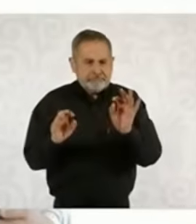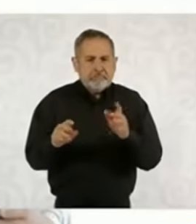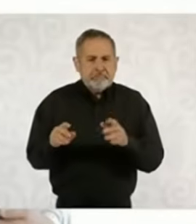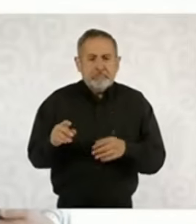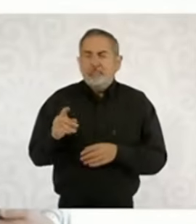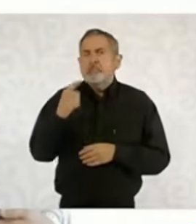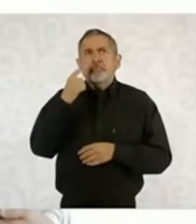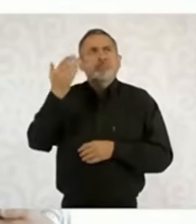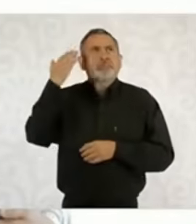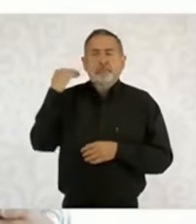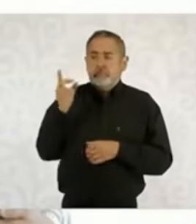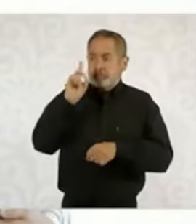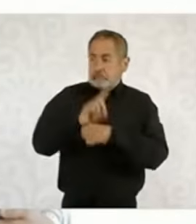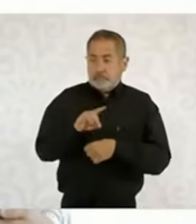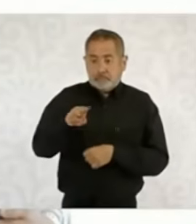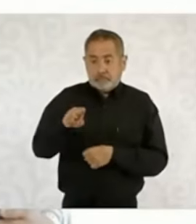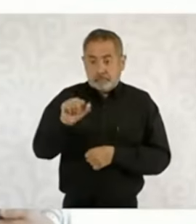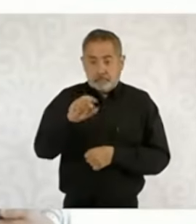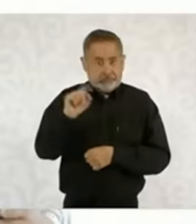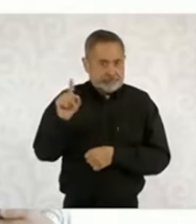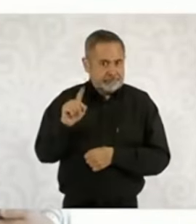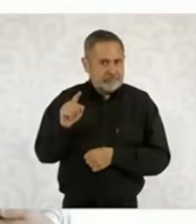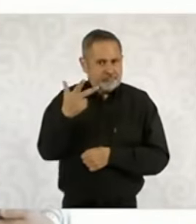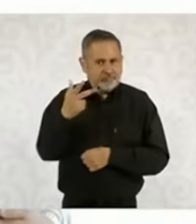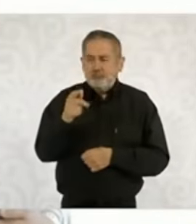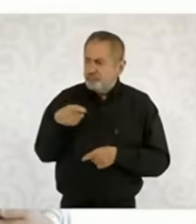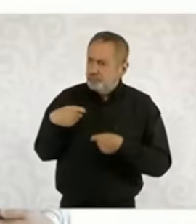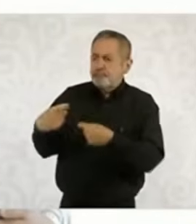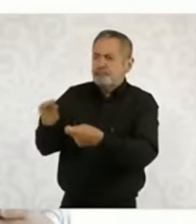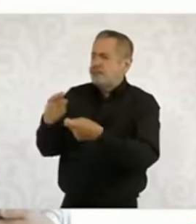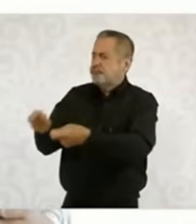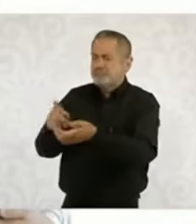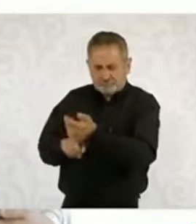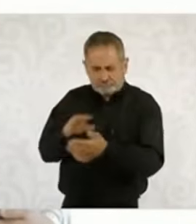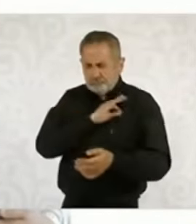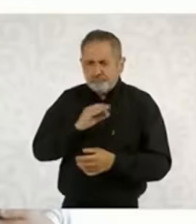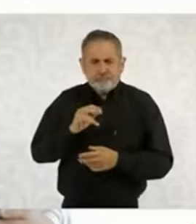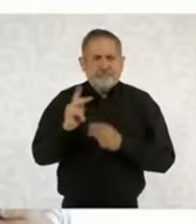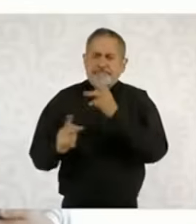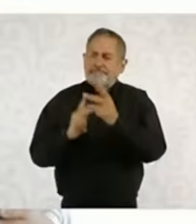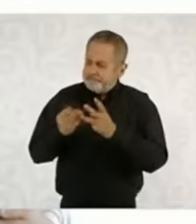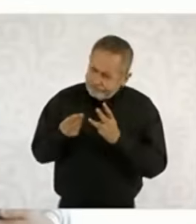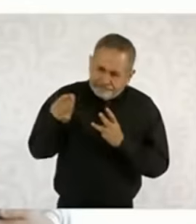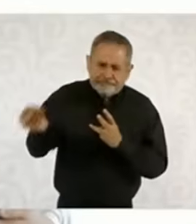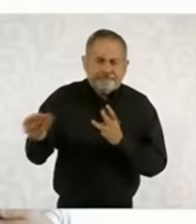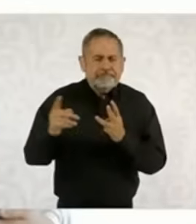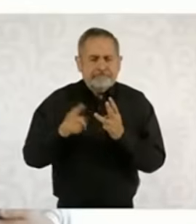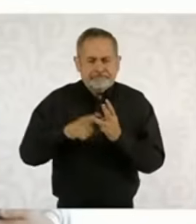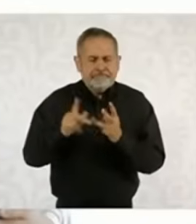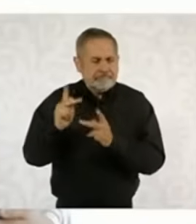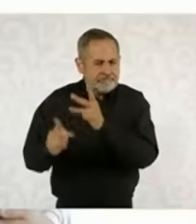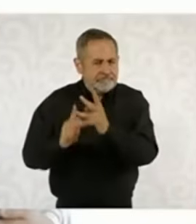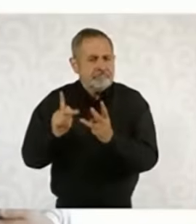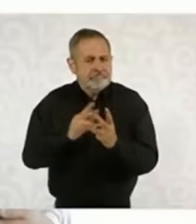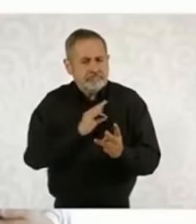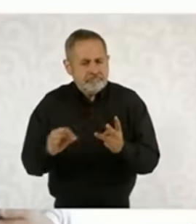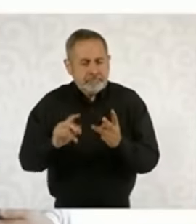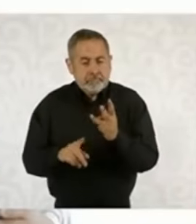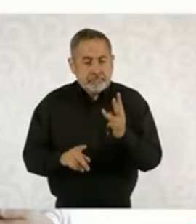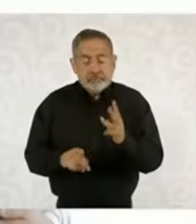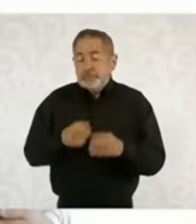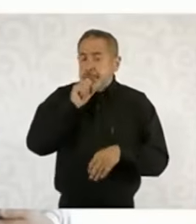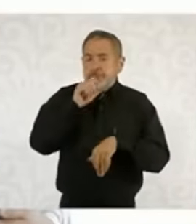desde el pasado 8 de marzo este crédito puede ser solicitado. De igual forma, me permito compartir